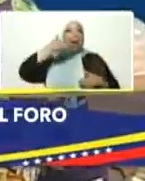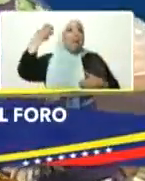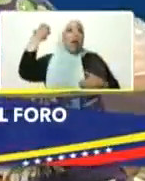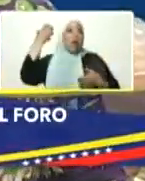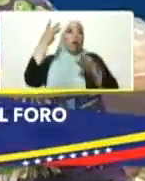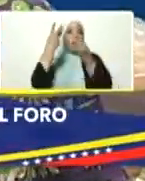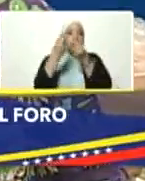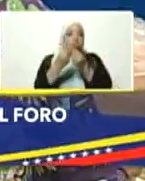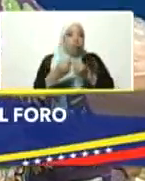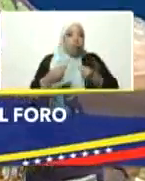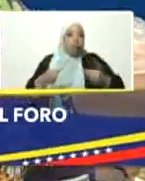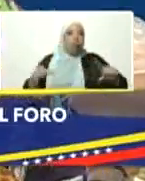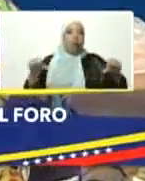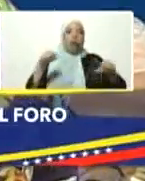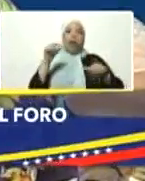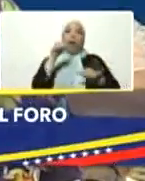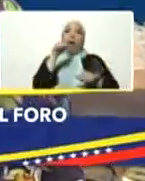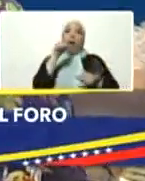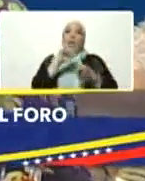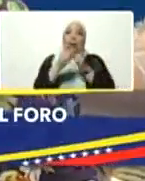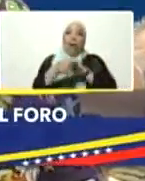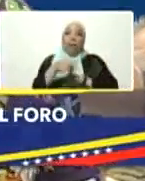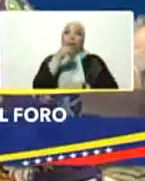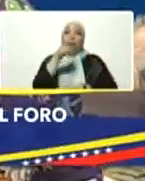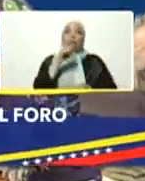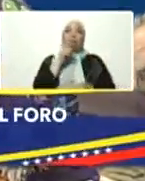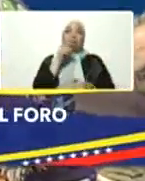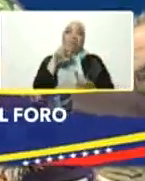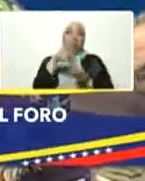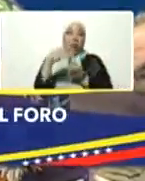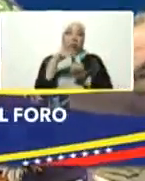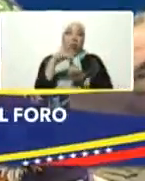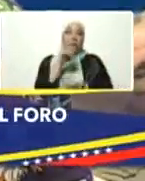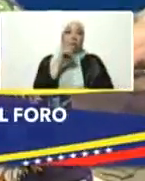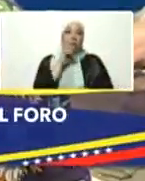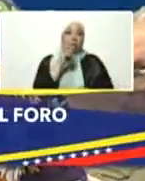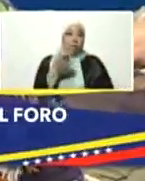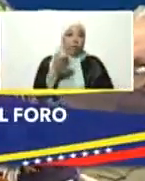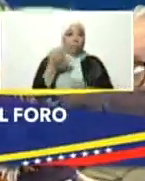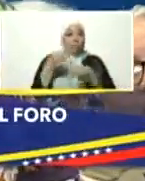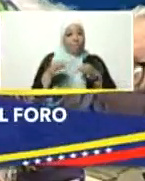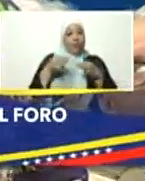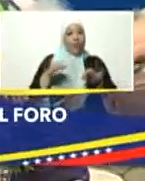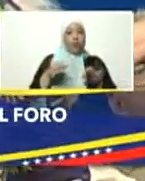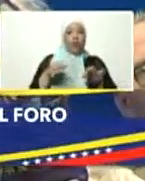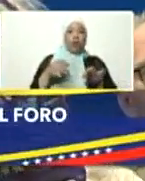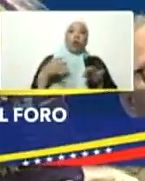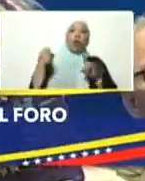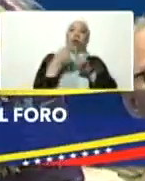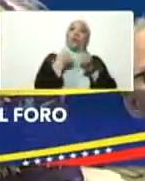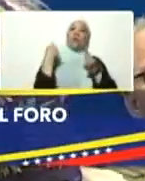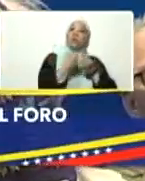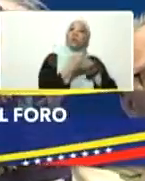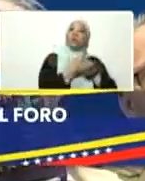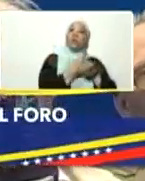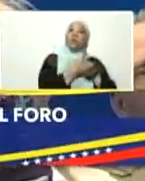la persistencia. Pero también trascender en esa lucha por garantizar que